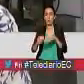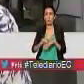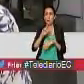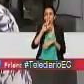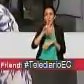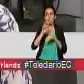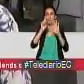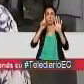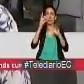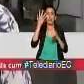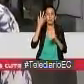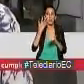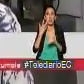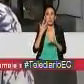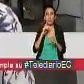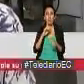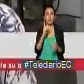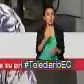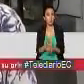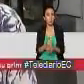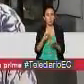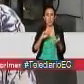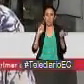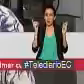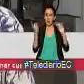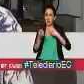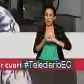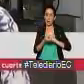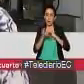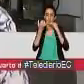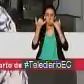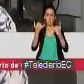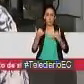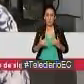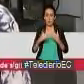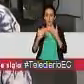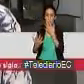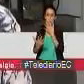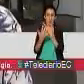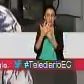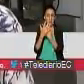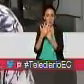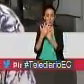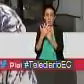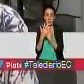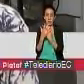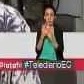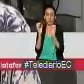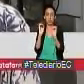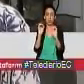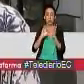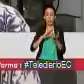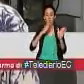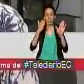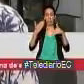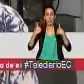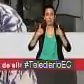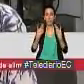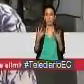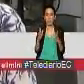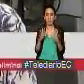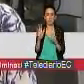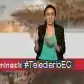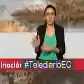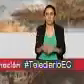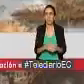3 a 7 días. Y realmente esto, un caso realmente en el que haya ido preso por maltrato animal o por muerte de un animal, fueron